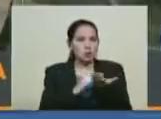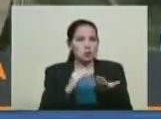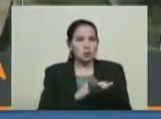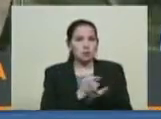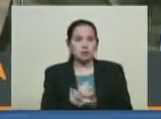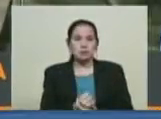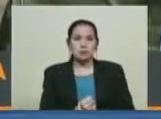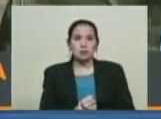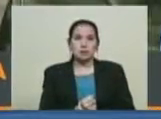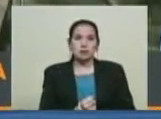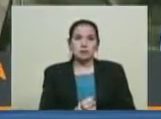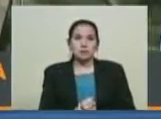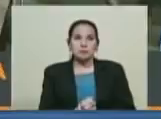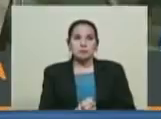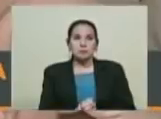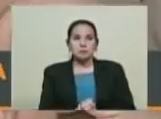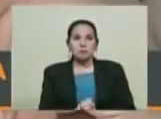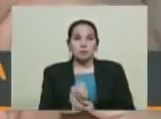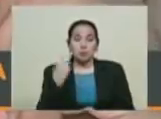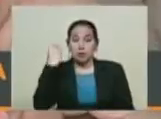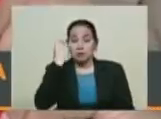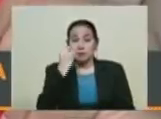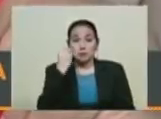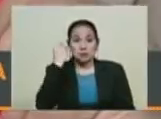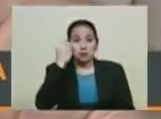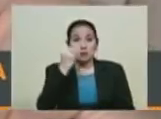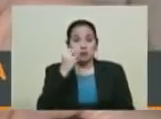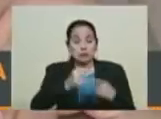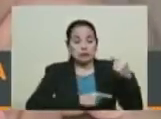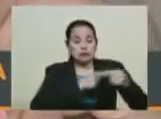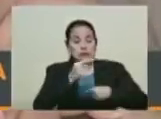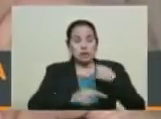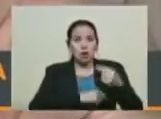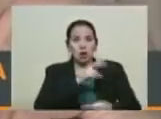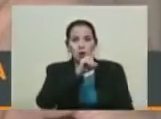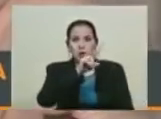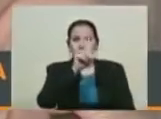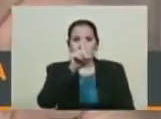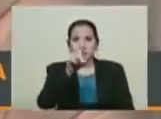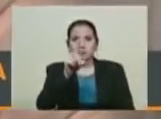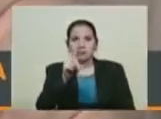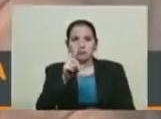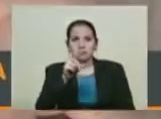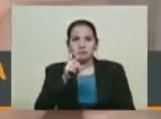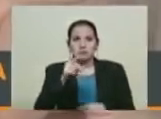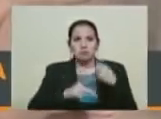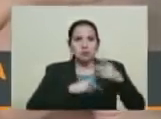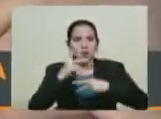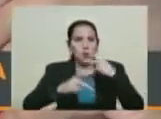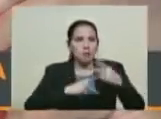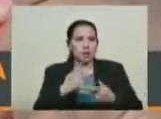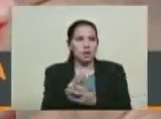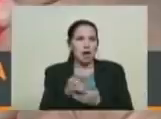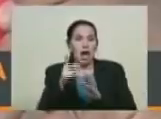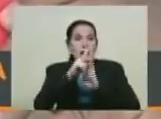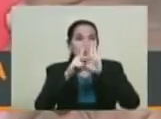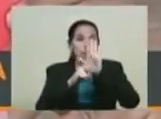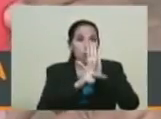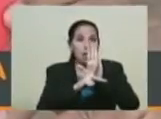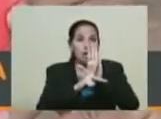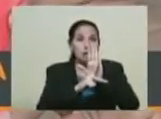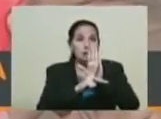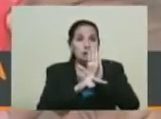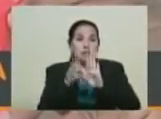pensando en el siglo XXI de prosperidad. Aquí está, Plan de la Patria